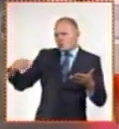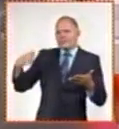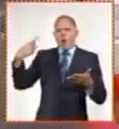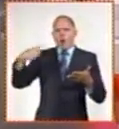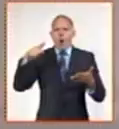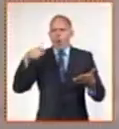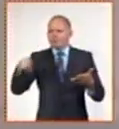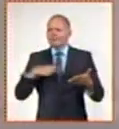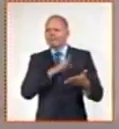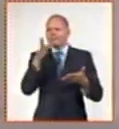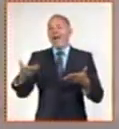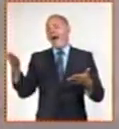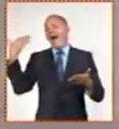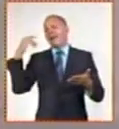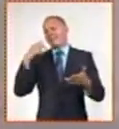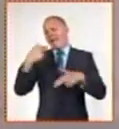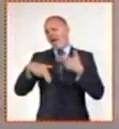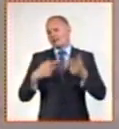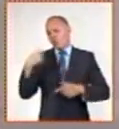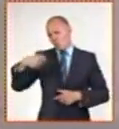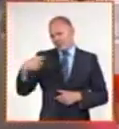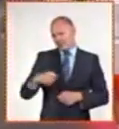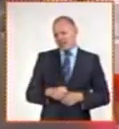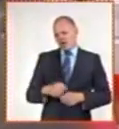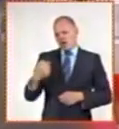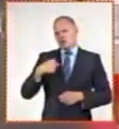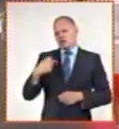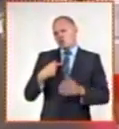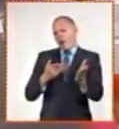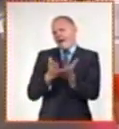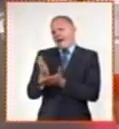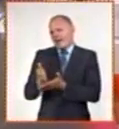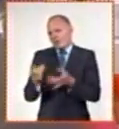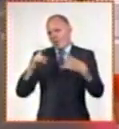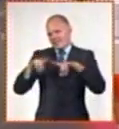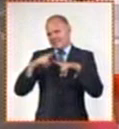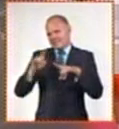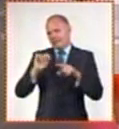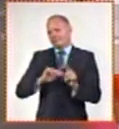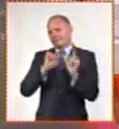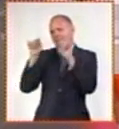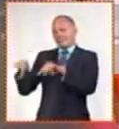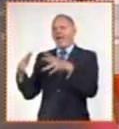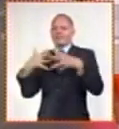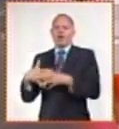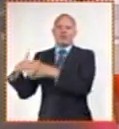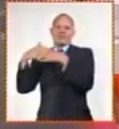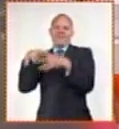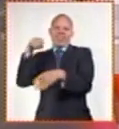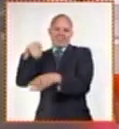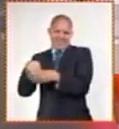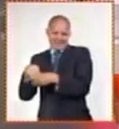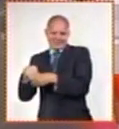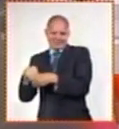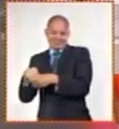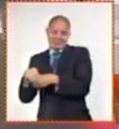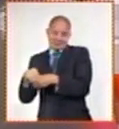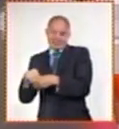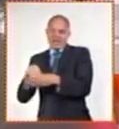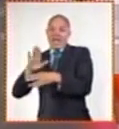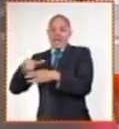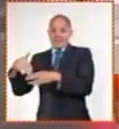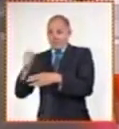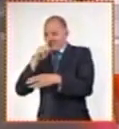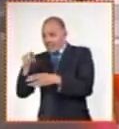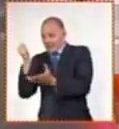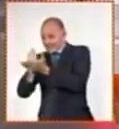los Estados Unidos y, bueno, eran muchos de los nombres que después estaban implicados en este tipo